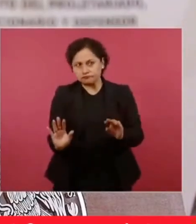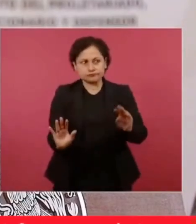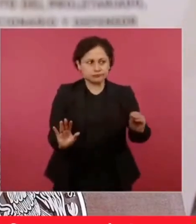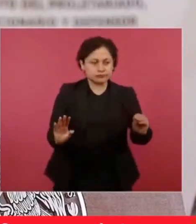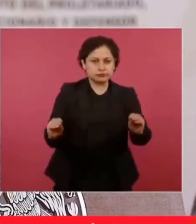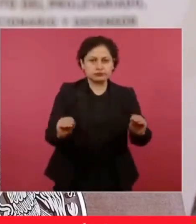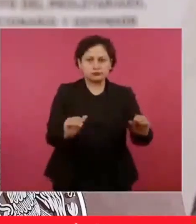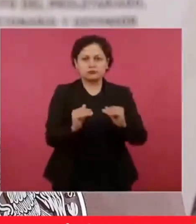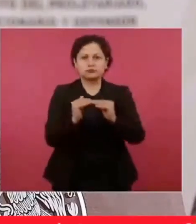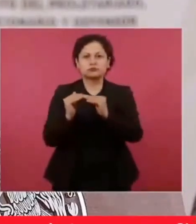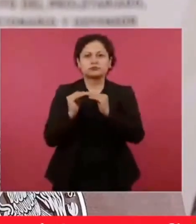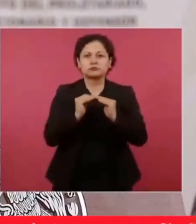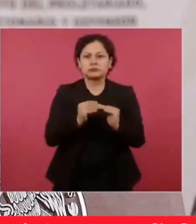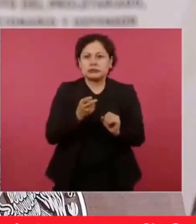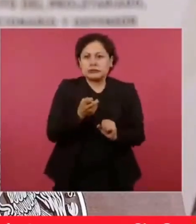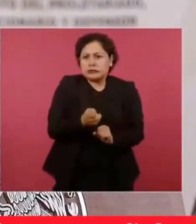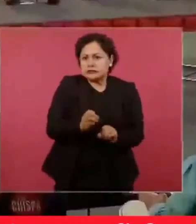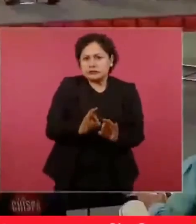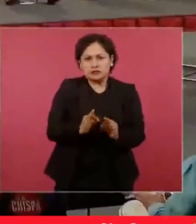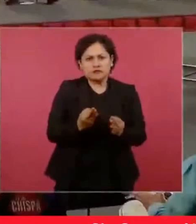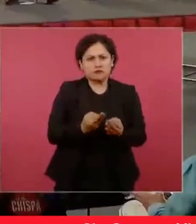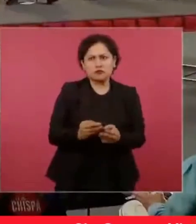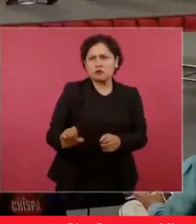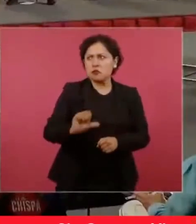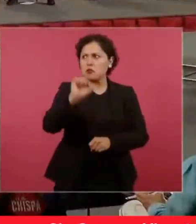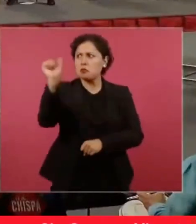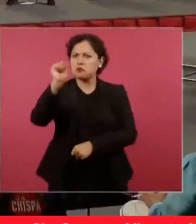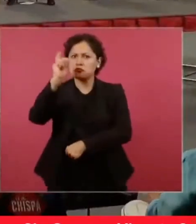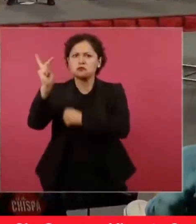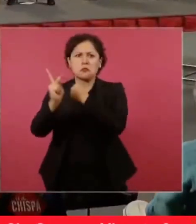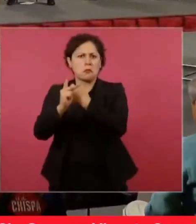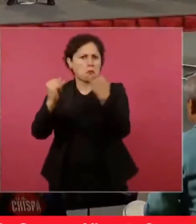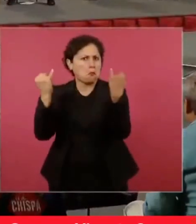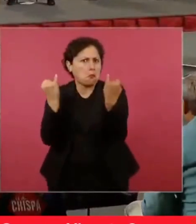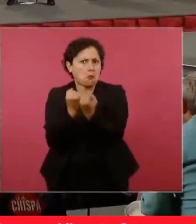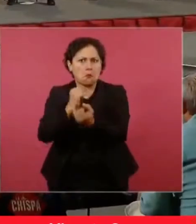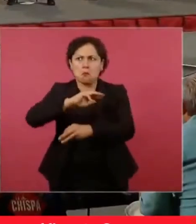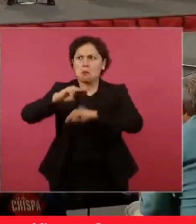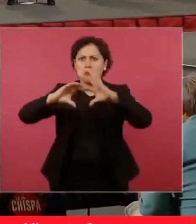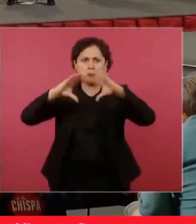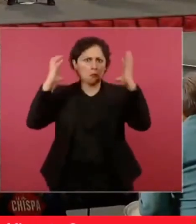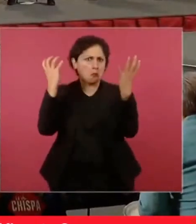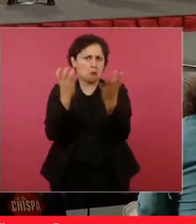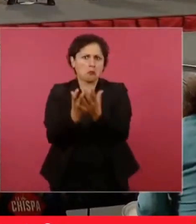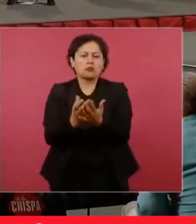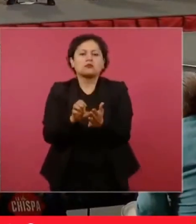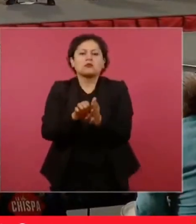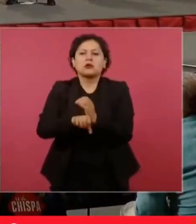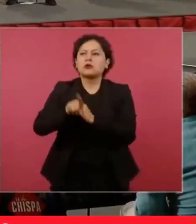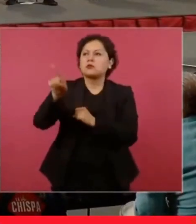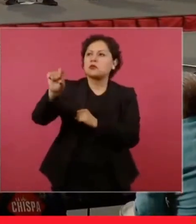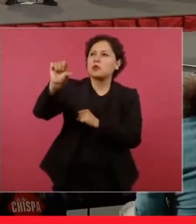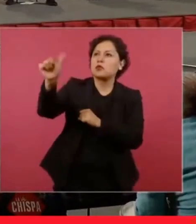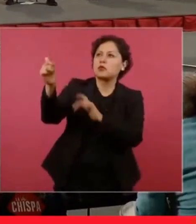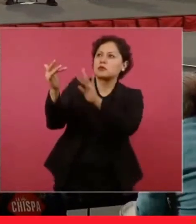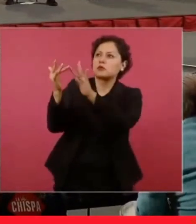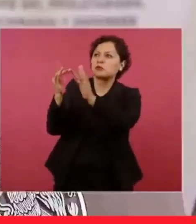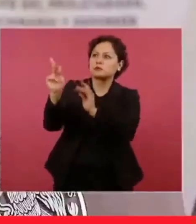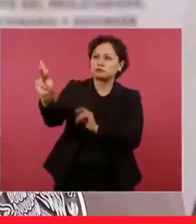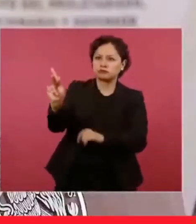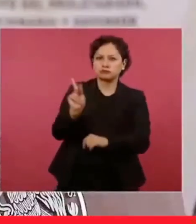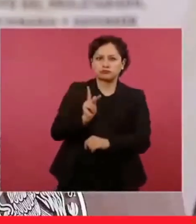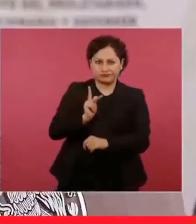utilizado en diferentes partes del mundo, sobre todo en todos aquellos que cuentan con un sistema interconectado nacional. ¿Qué significa